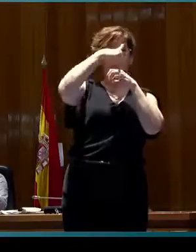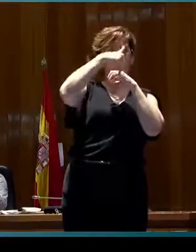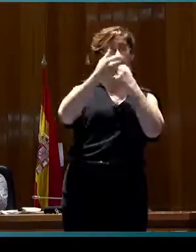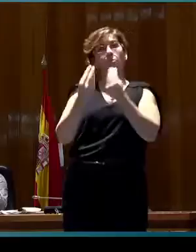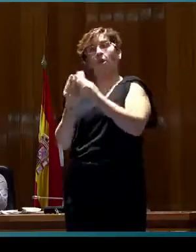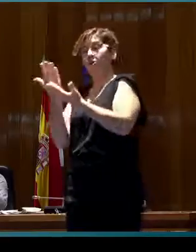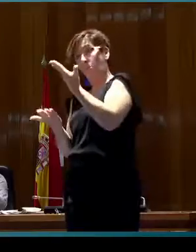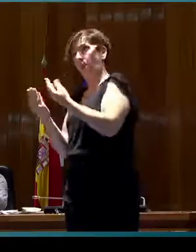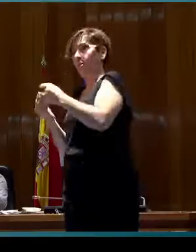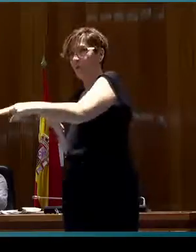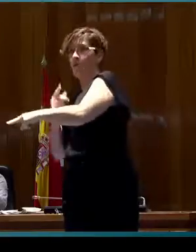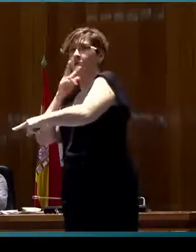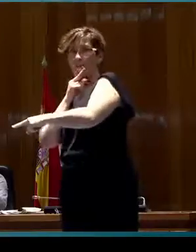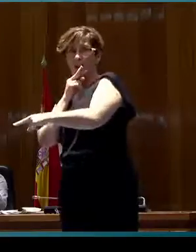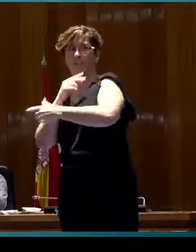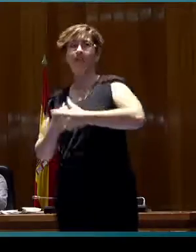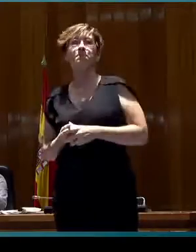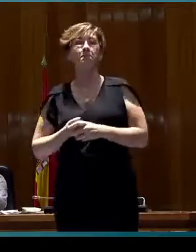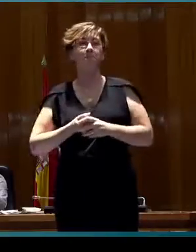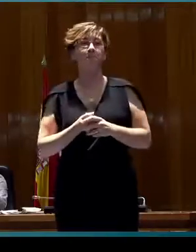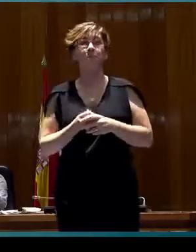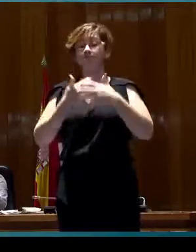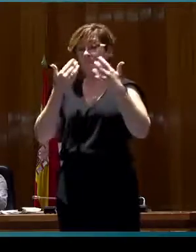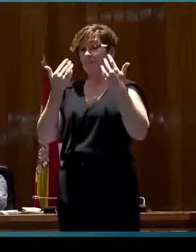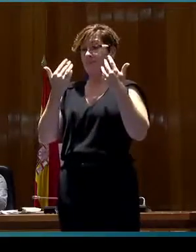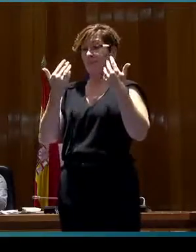competencias se incrementa la